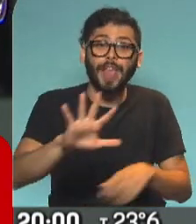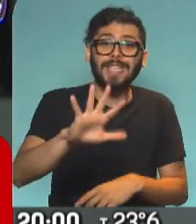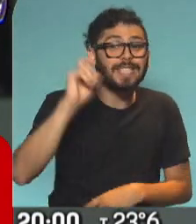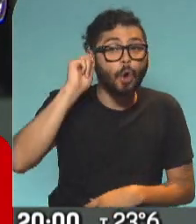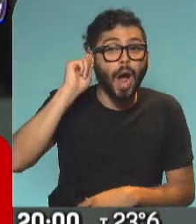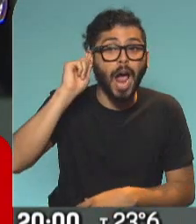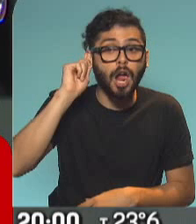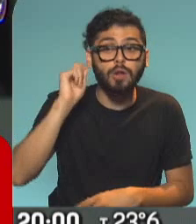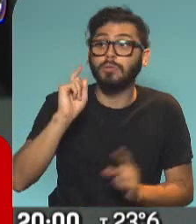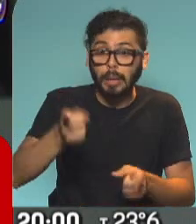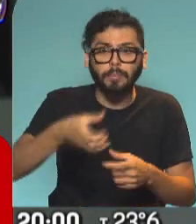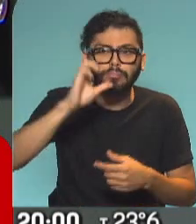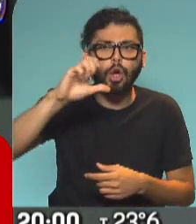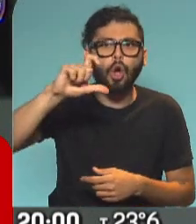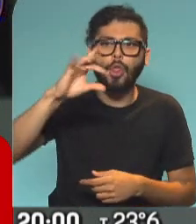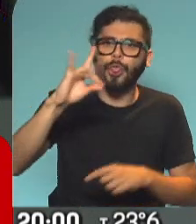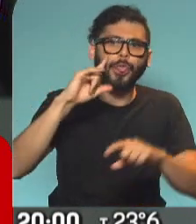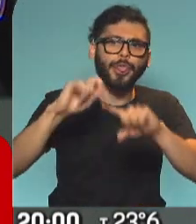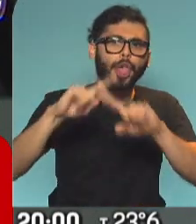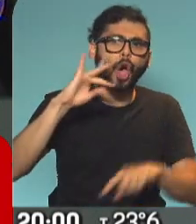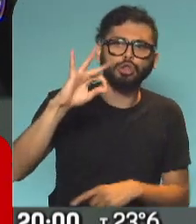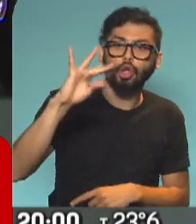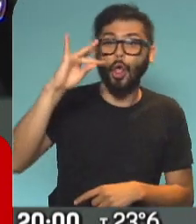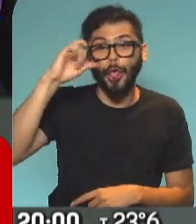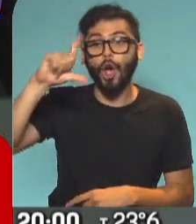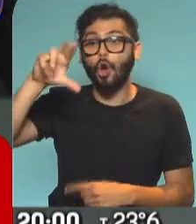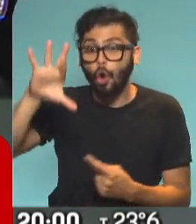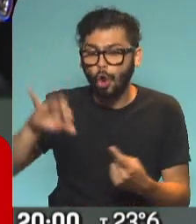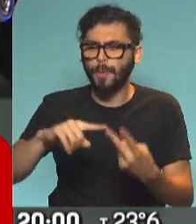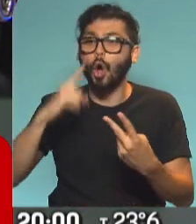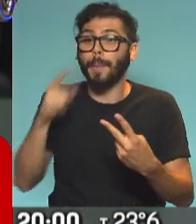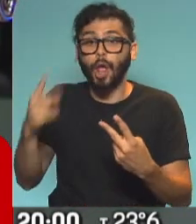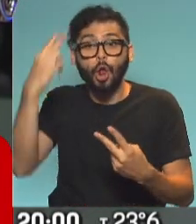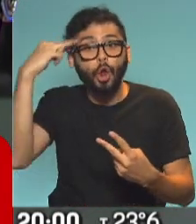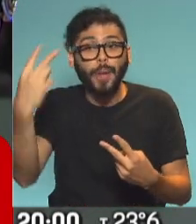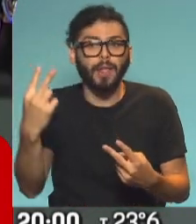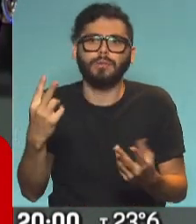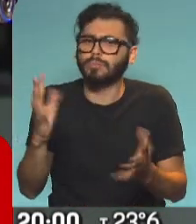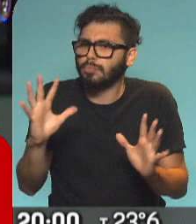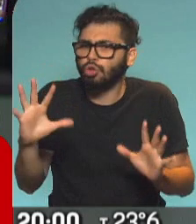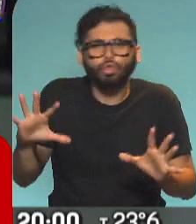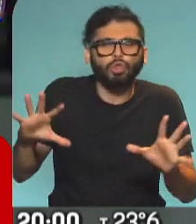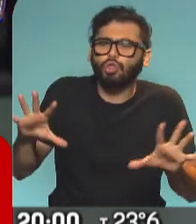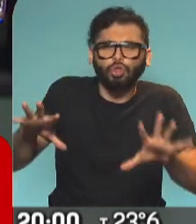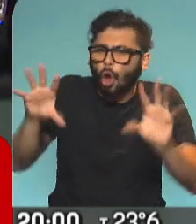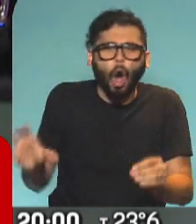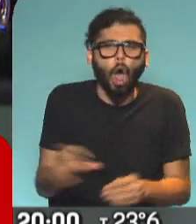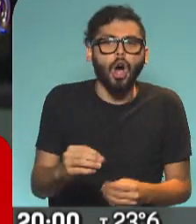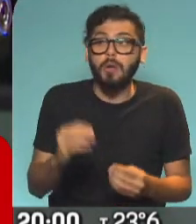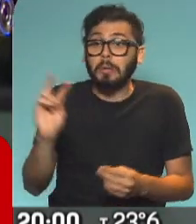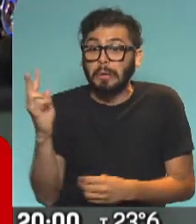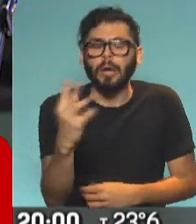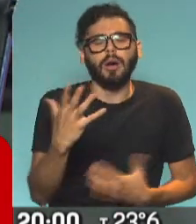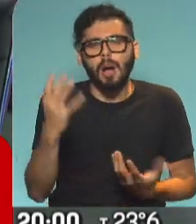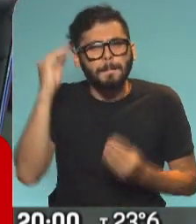años que también mataron con dióxido de cloro y del señor de 92. Todas me preocupan. ¿Sí? Pero la realidad